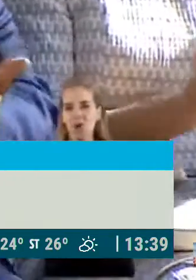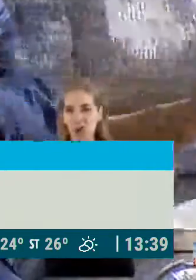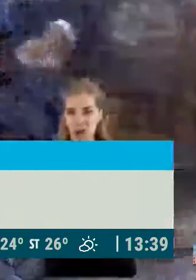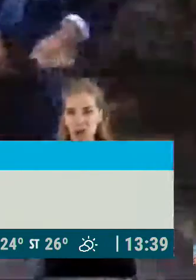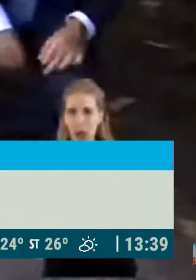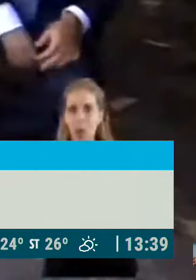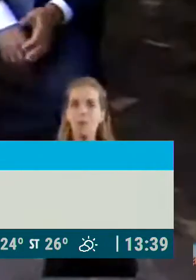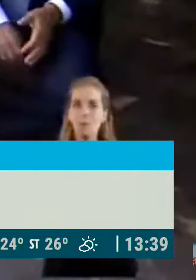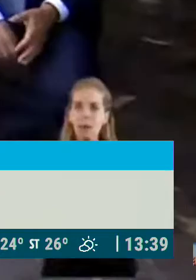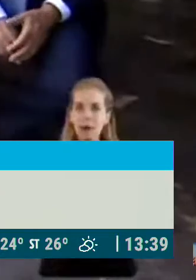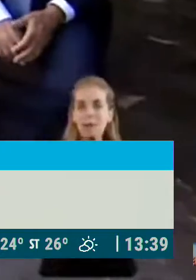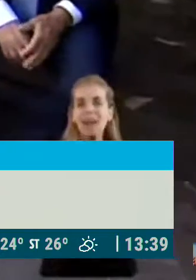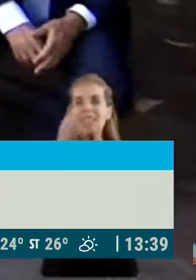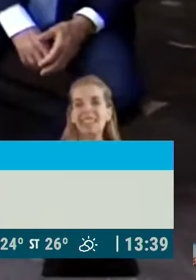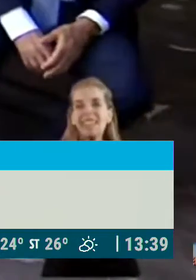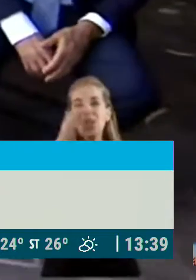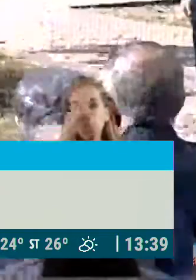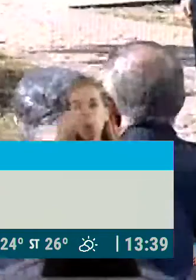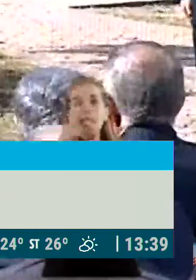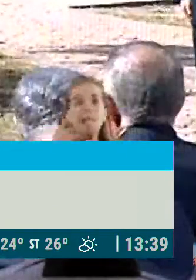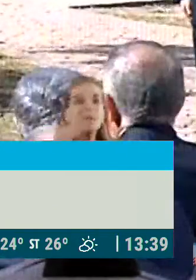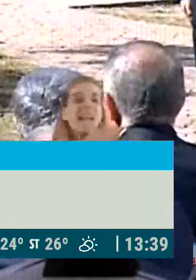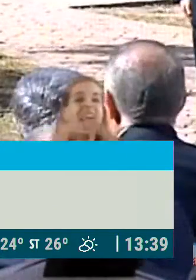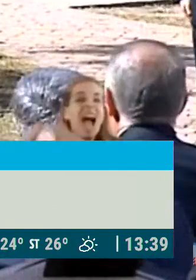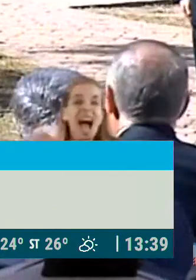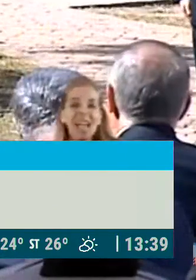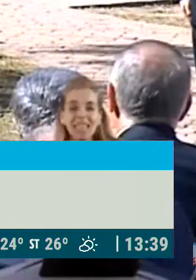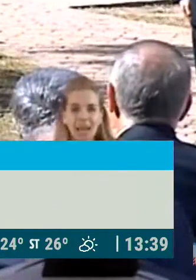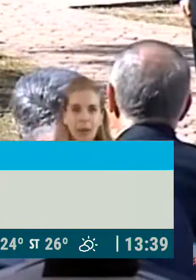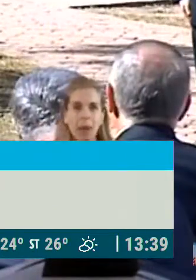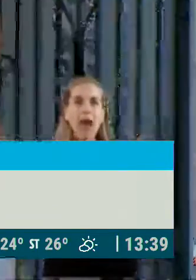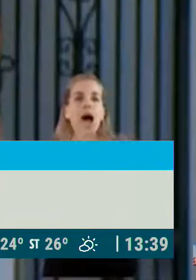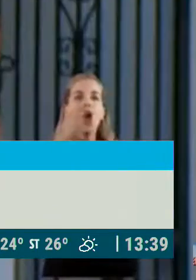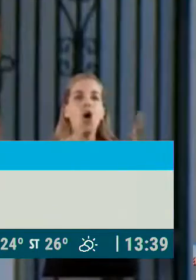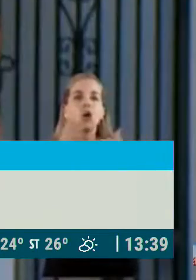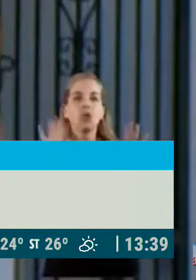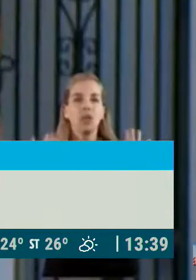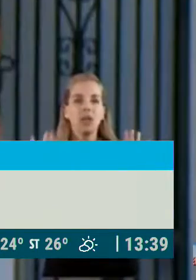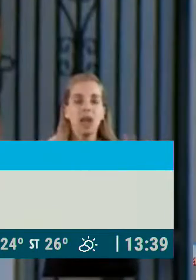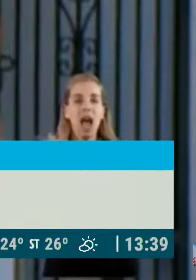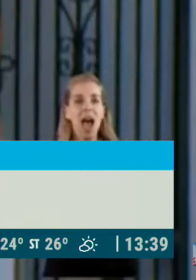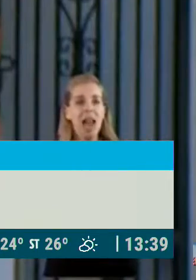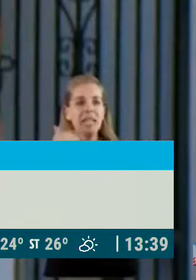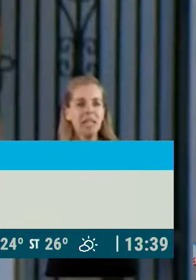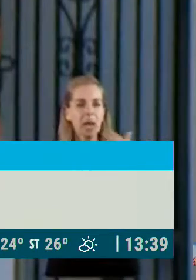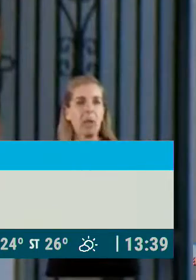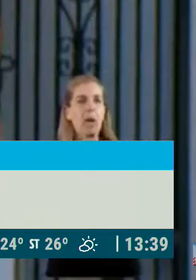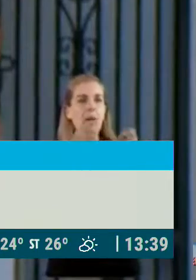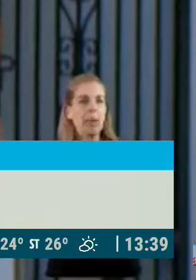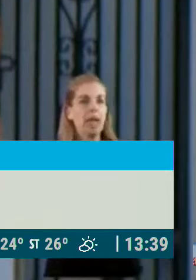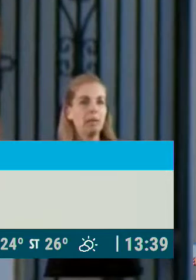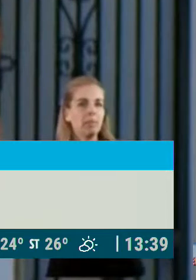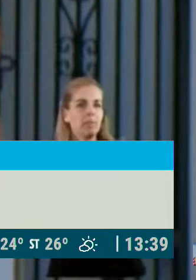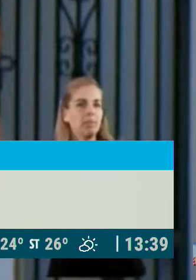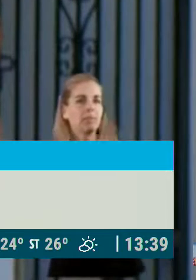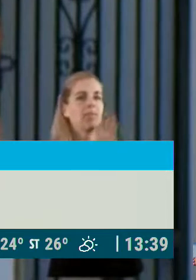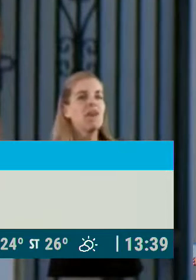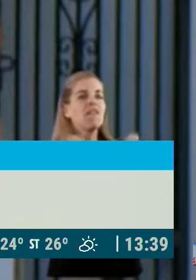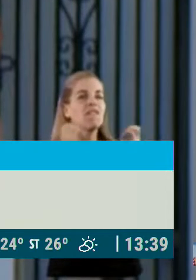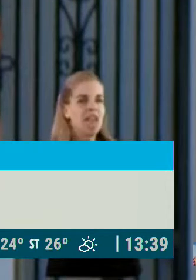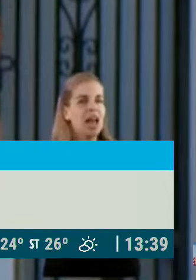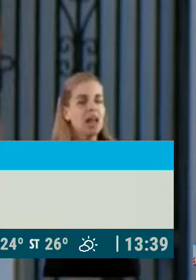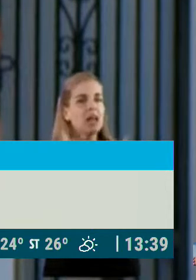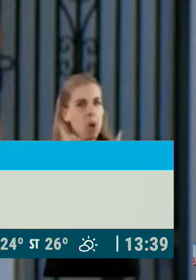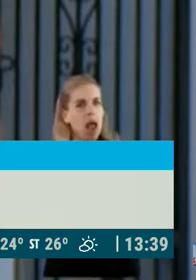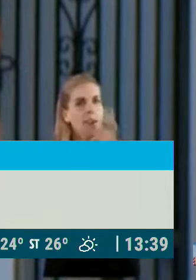más están en proceso de construcción. La Argentina está de pie y camina, aun cuando muchos